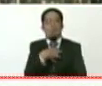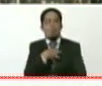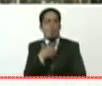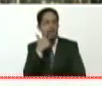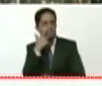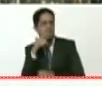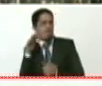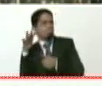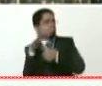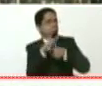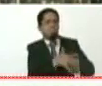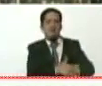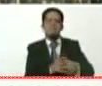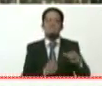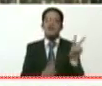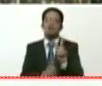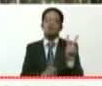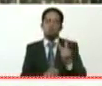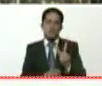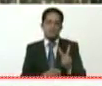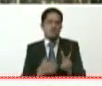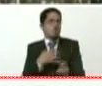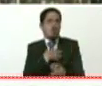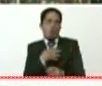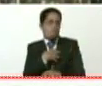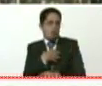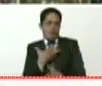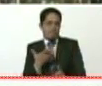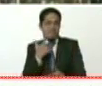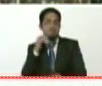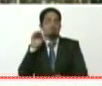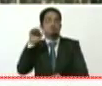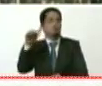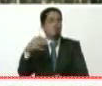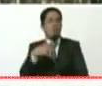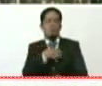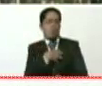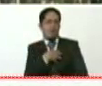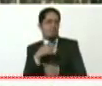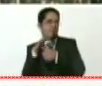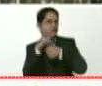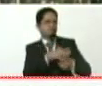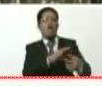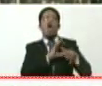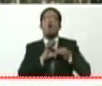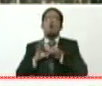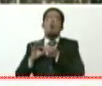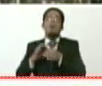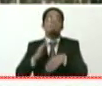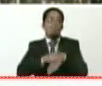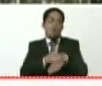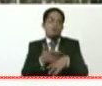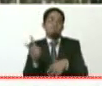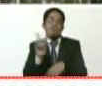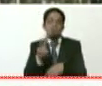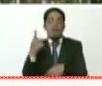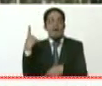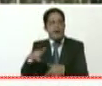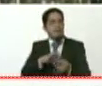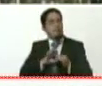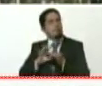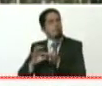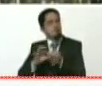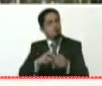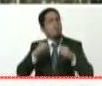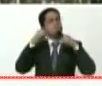Venezuela, no han podido ni podrán con nuestro pueblo, no han podido ni podrán con la unión, la lealtad y la cohesión de la Fuerza Armada Nacional